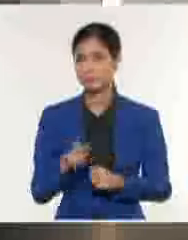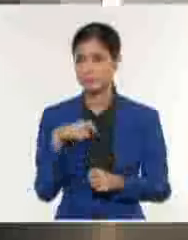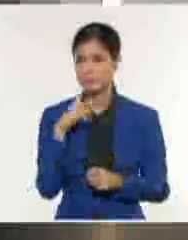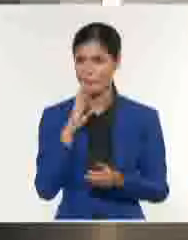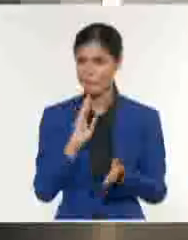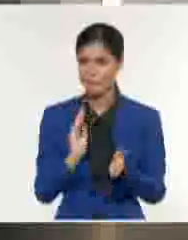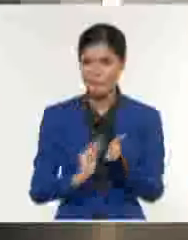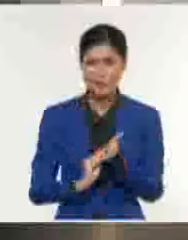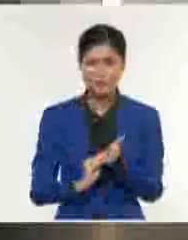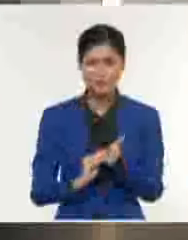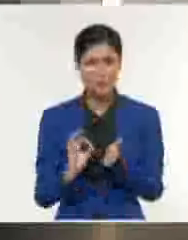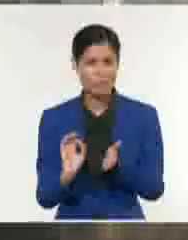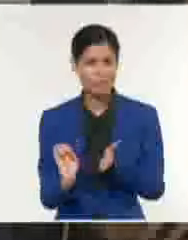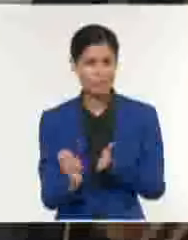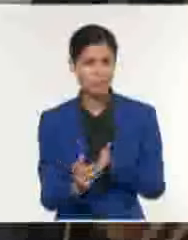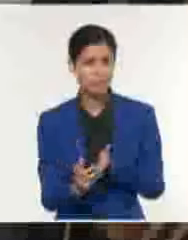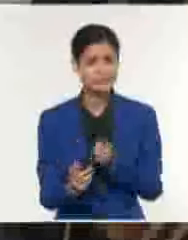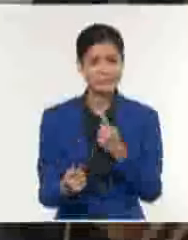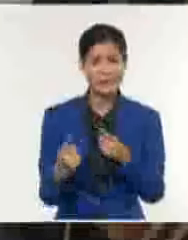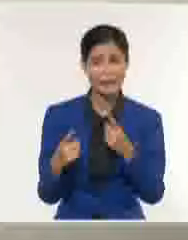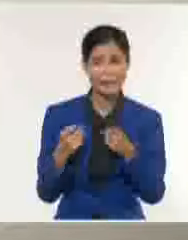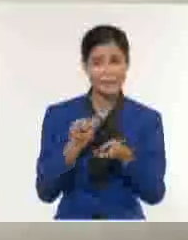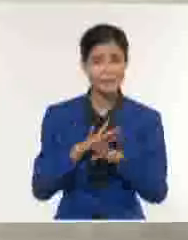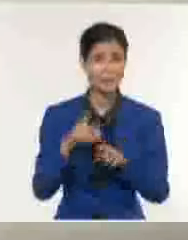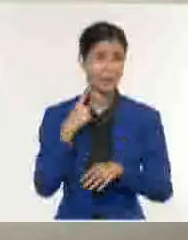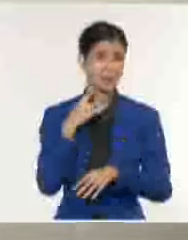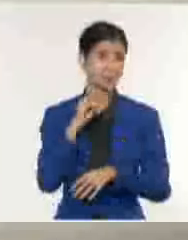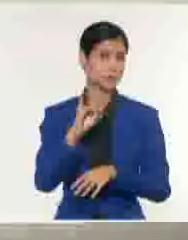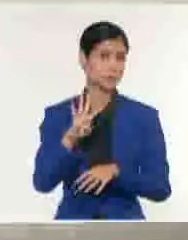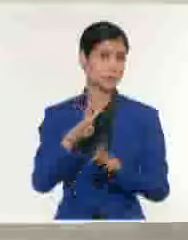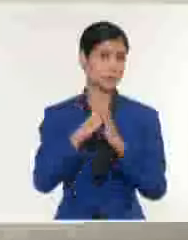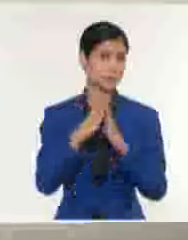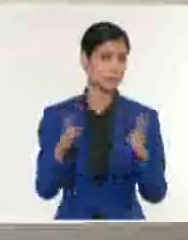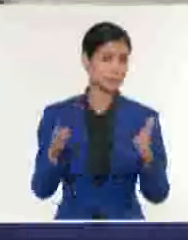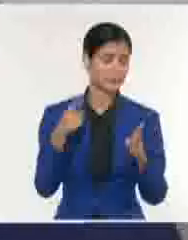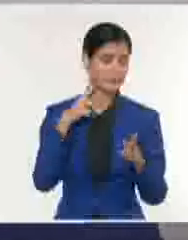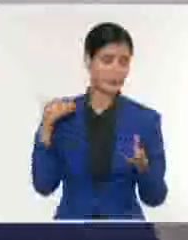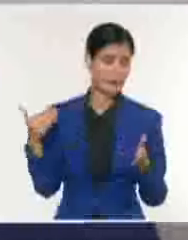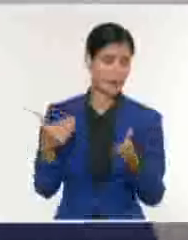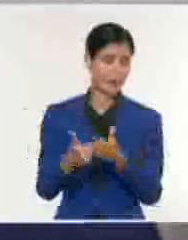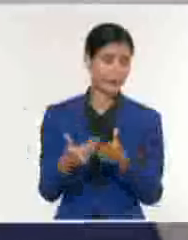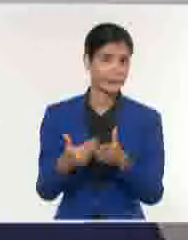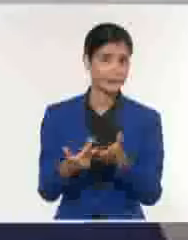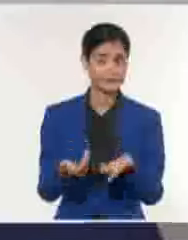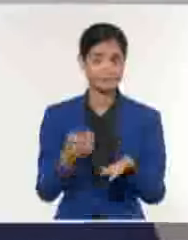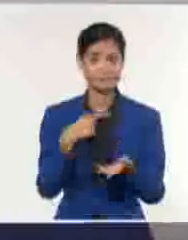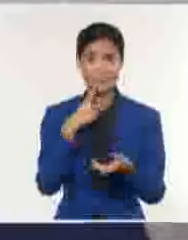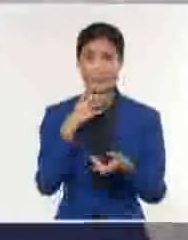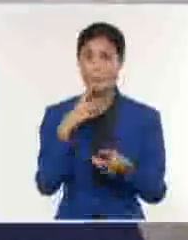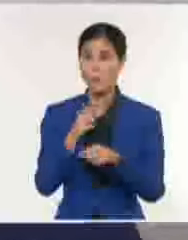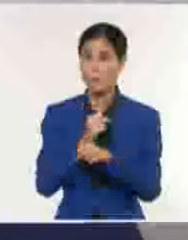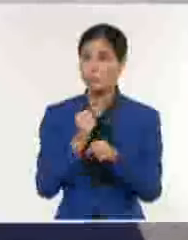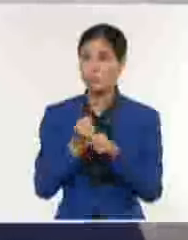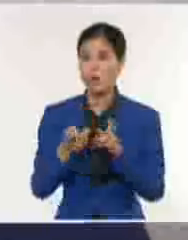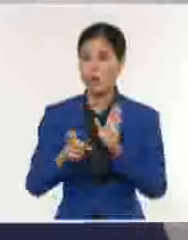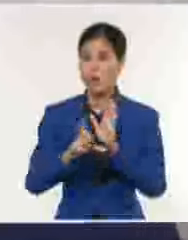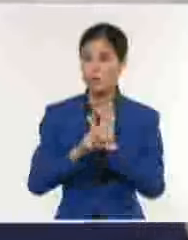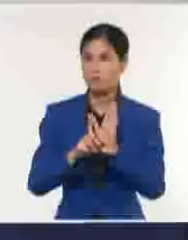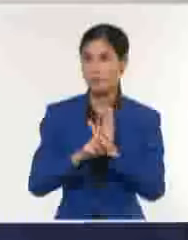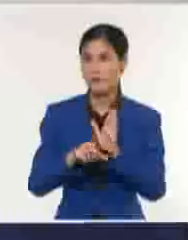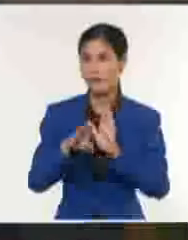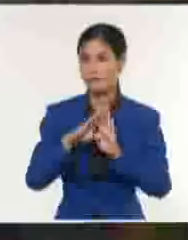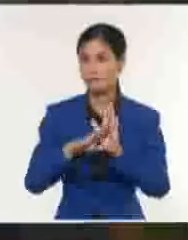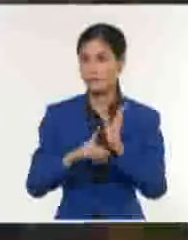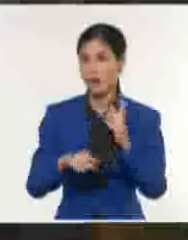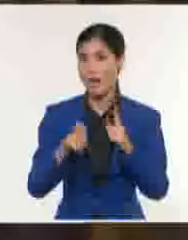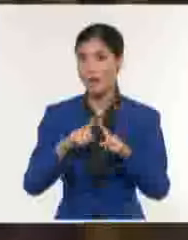y mentira ahora, 64 años después, cuando apela a falaces argumentos para aplicar prohibiciones y violar el derecho constitucional de